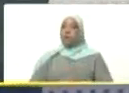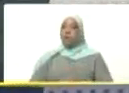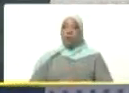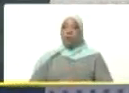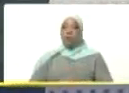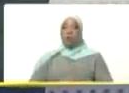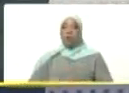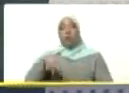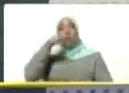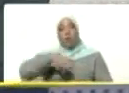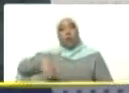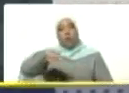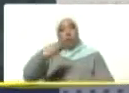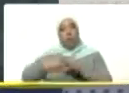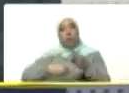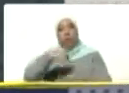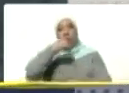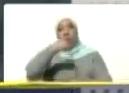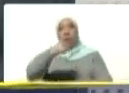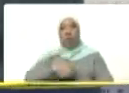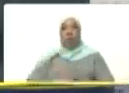con un puño cerrado.